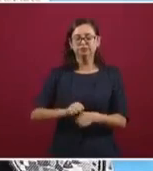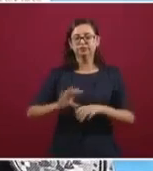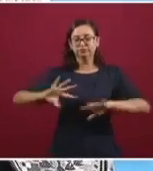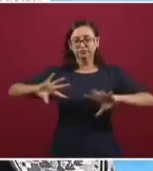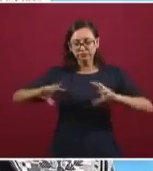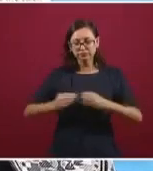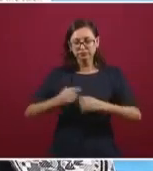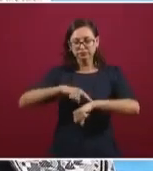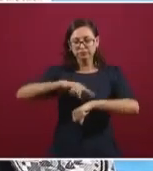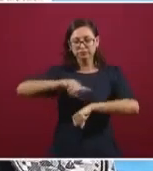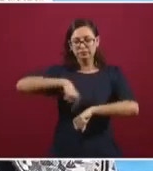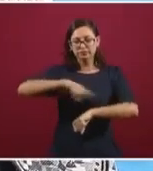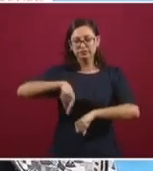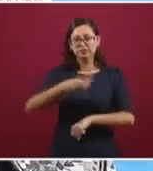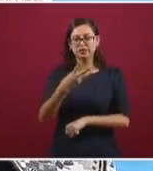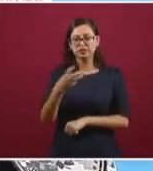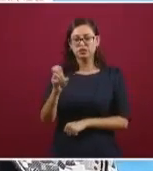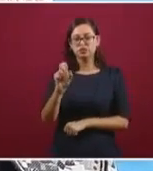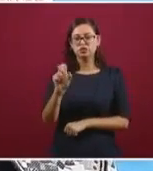385 horas.